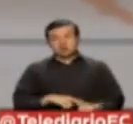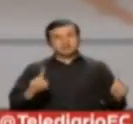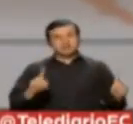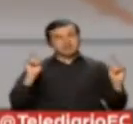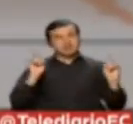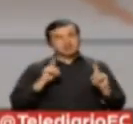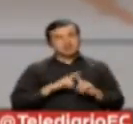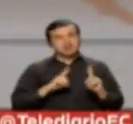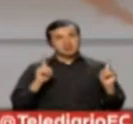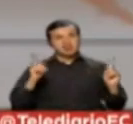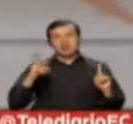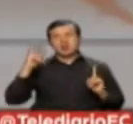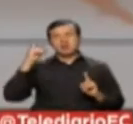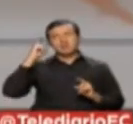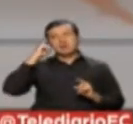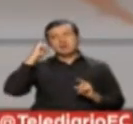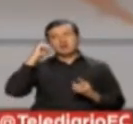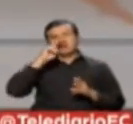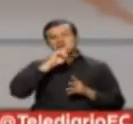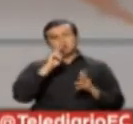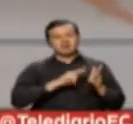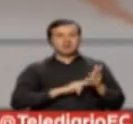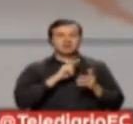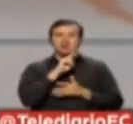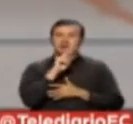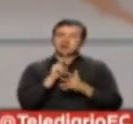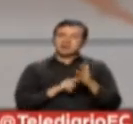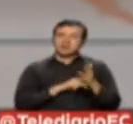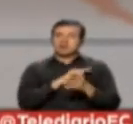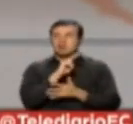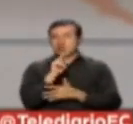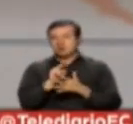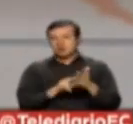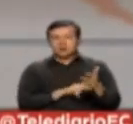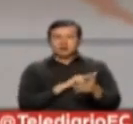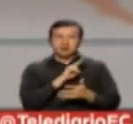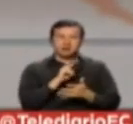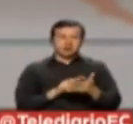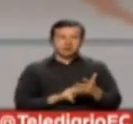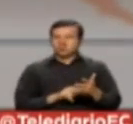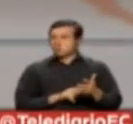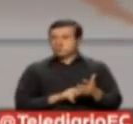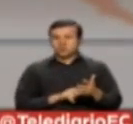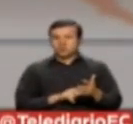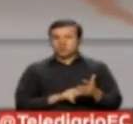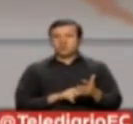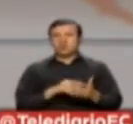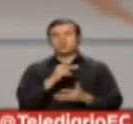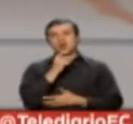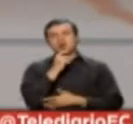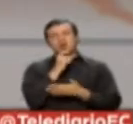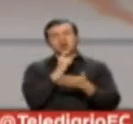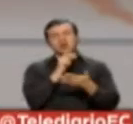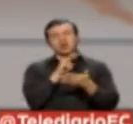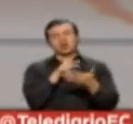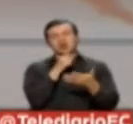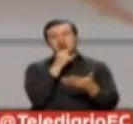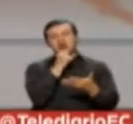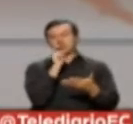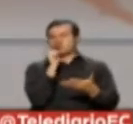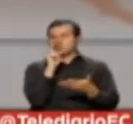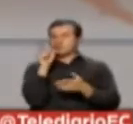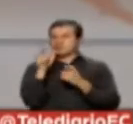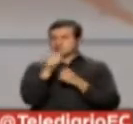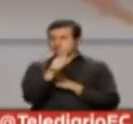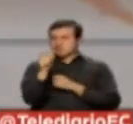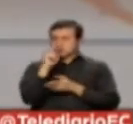de la vieja idea del libro leído porque eso era un poco más a casey a unos declamadores no no aquí es lectores